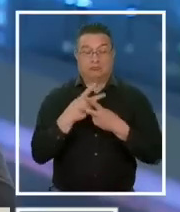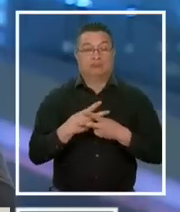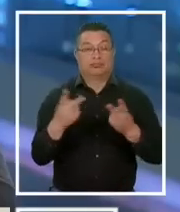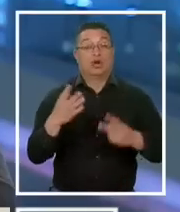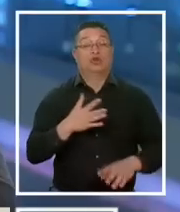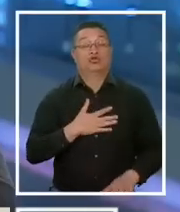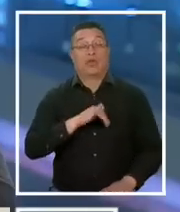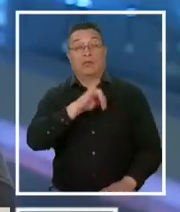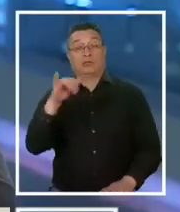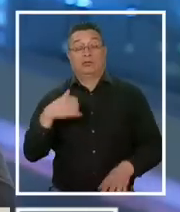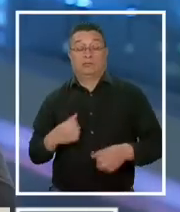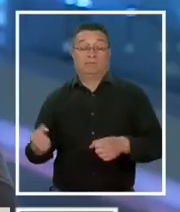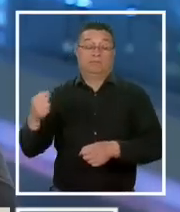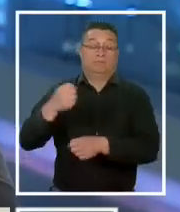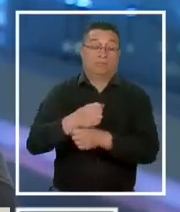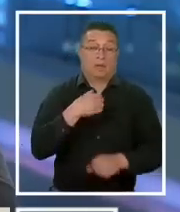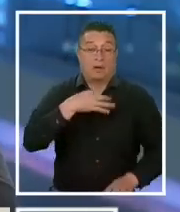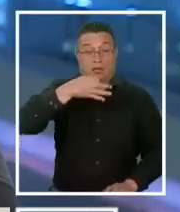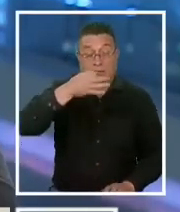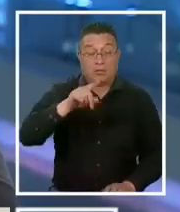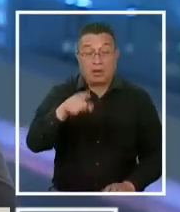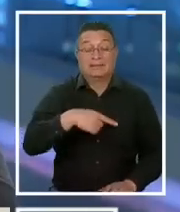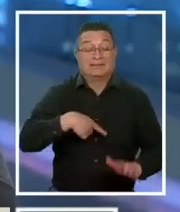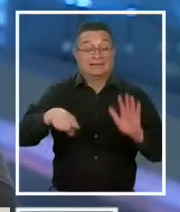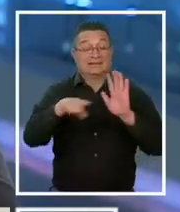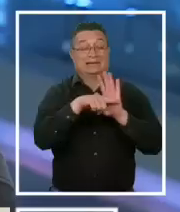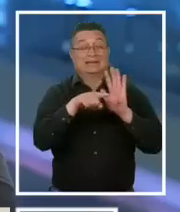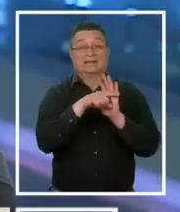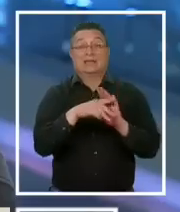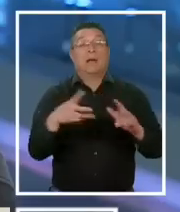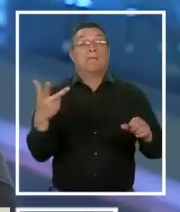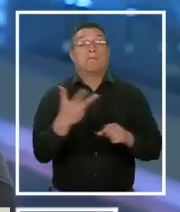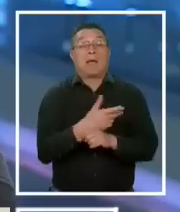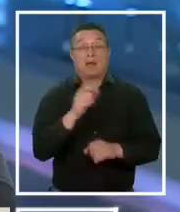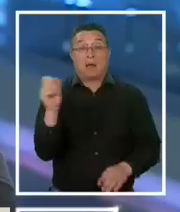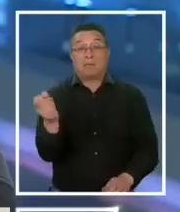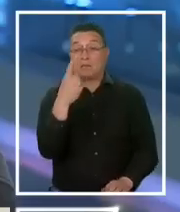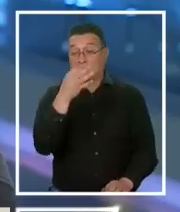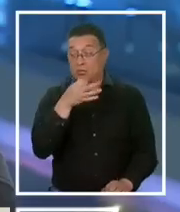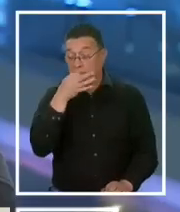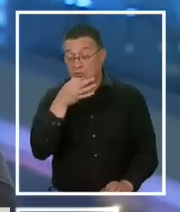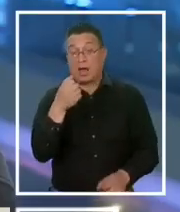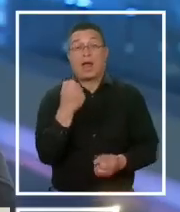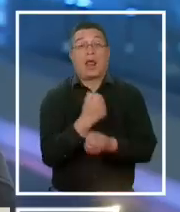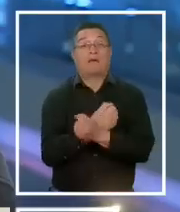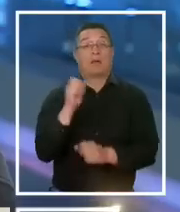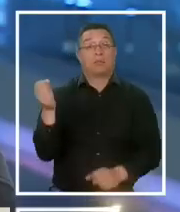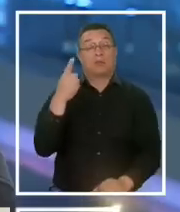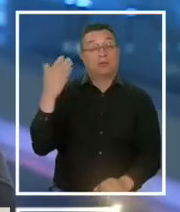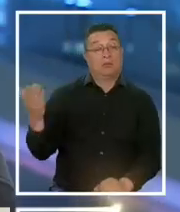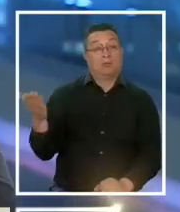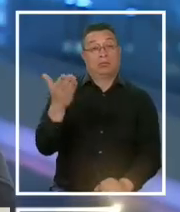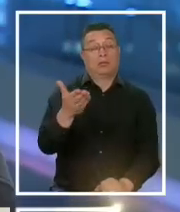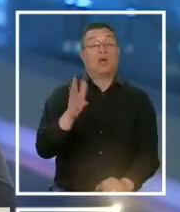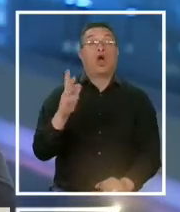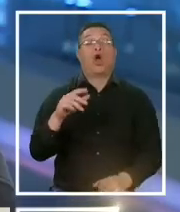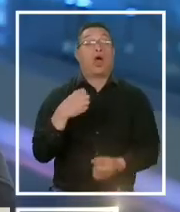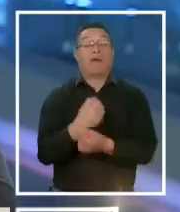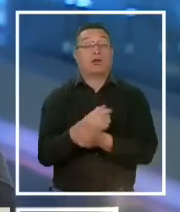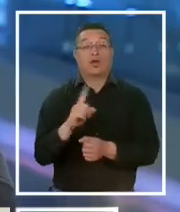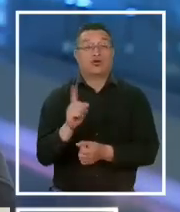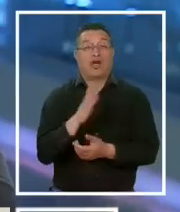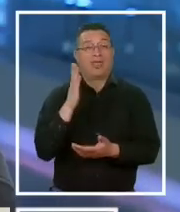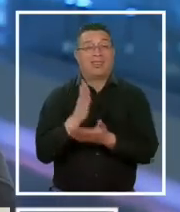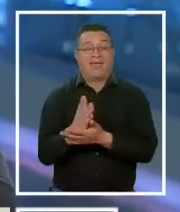cuando yo tomé la palabra yo dije acá lo mal que estamos es la demostración de que los primeros que hablan son carabineros porque carabi Ojalá no